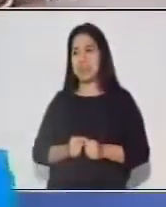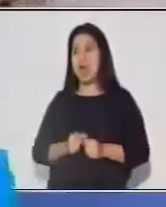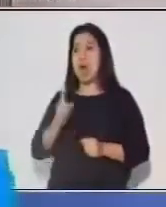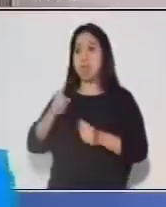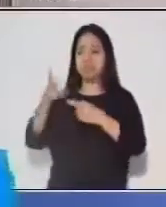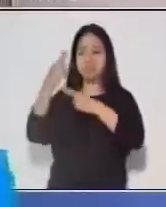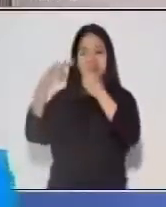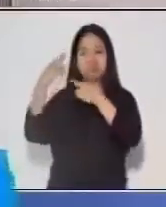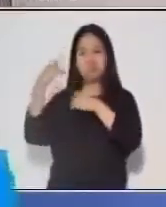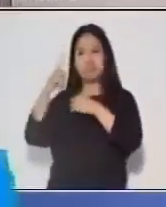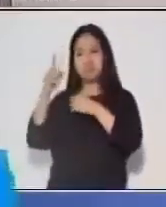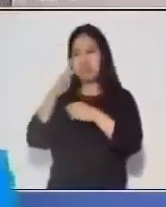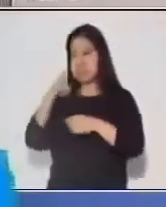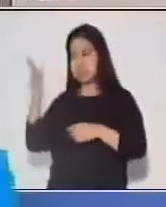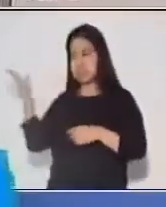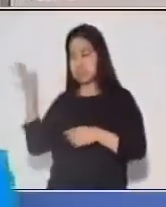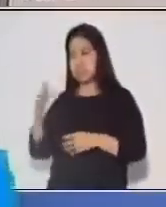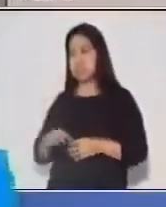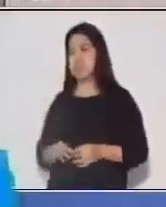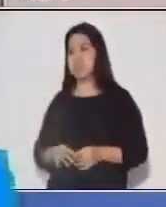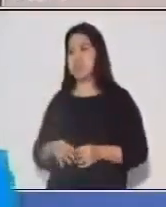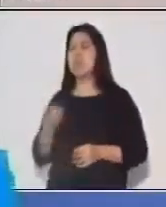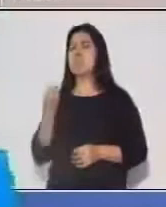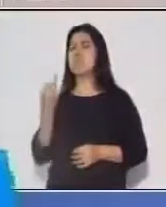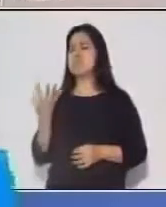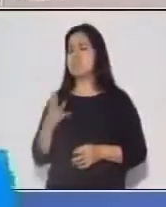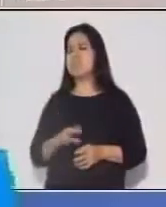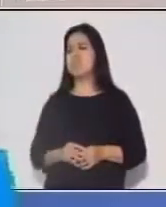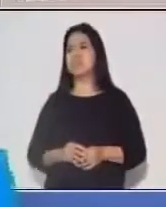a nuestro espacio de cálculo.